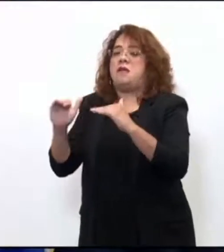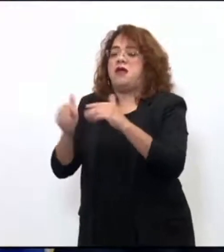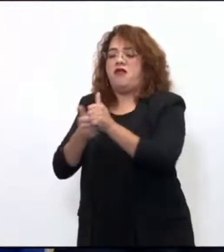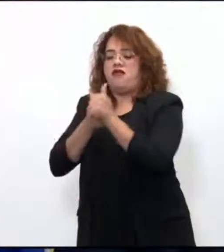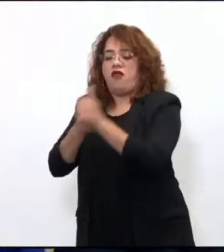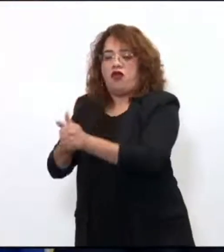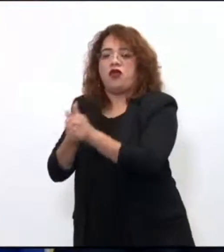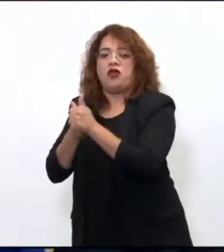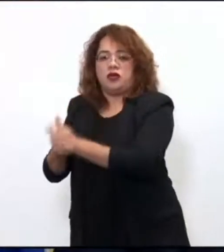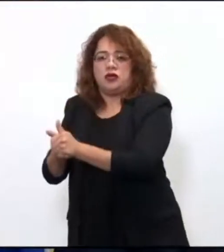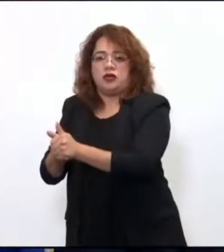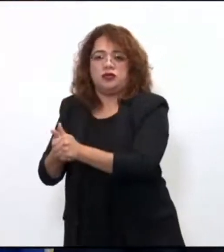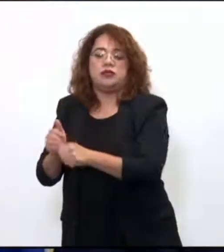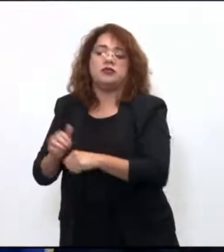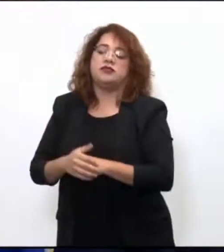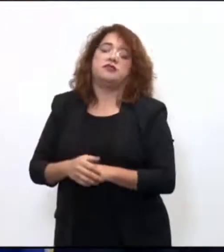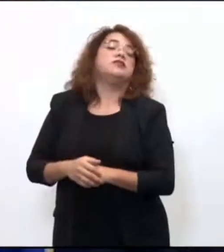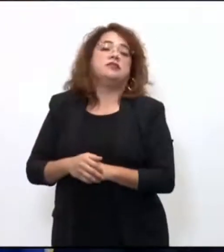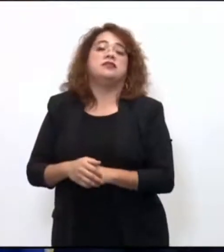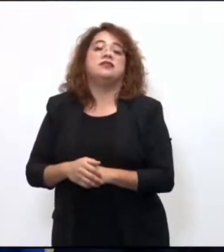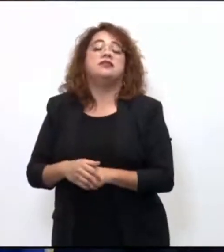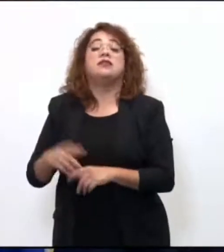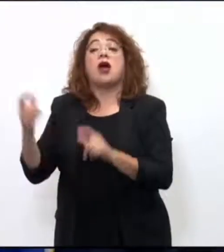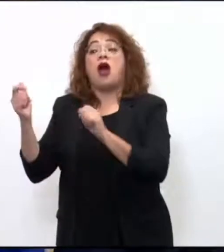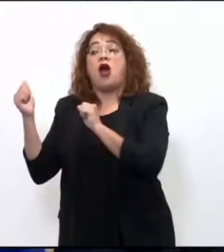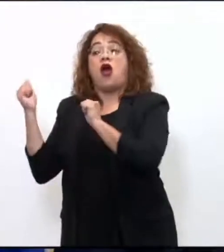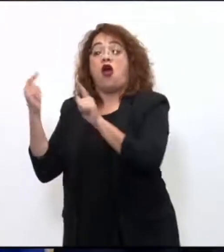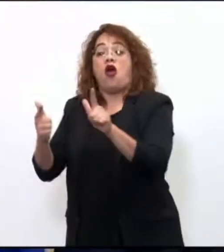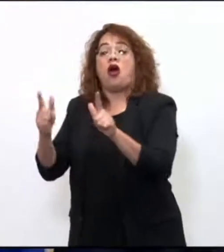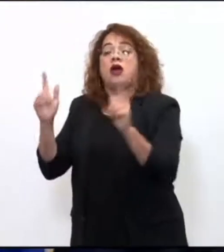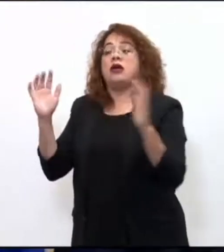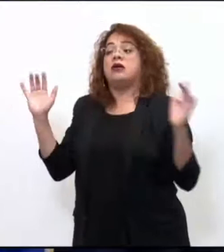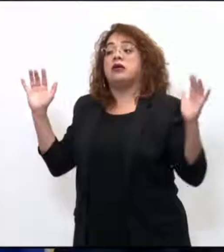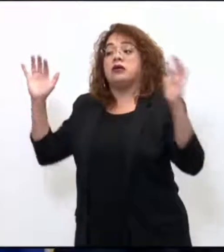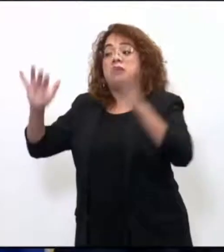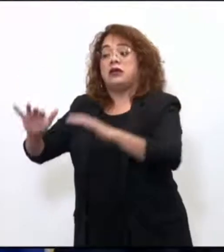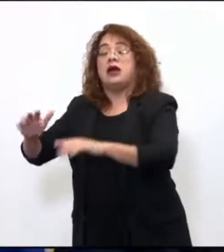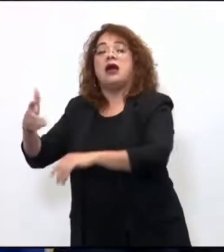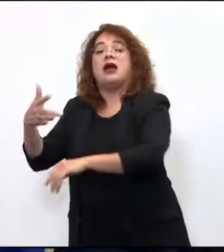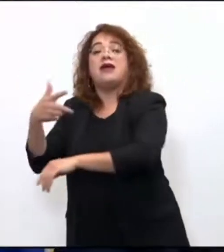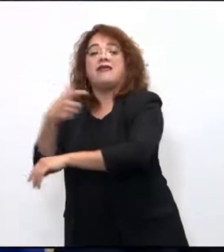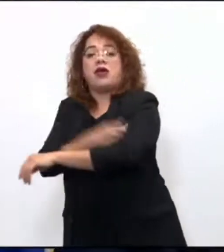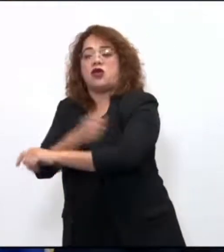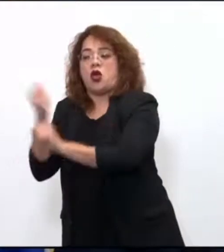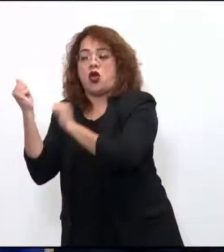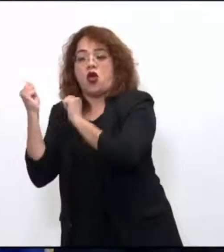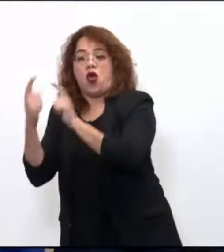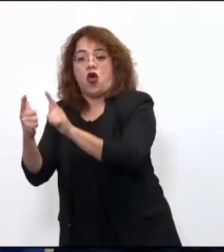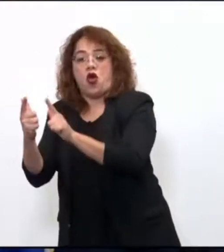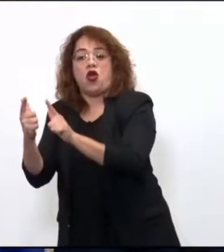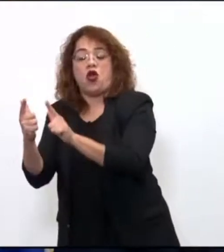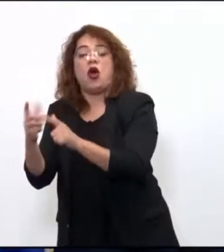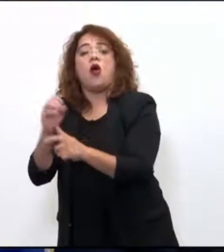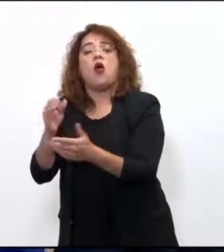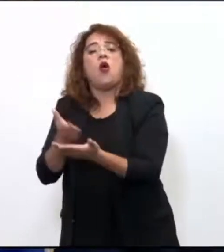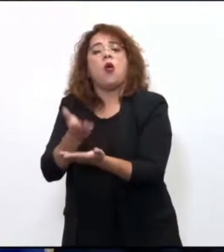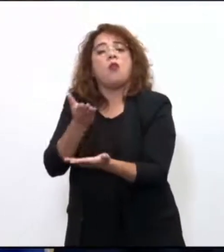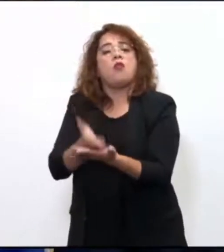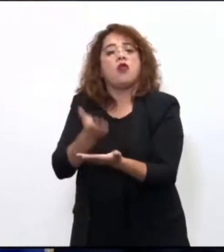sean asistentes completamente vacunados o asistentes que muestren prueba de un